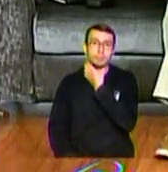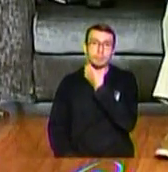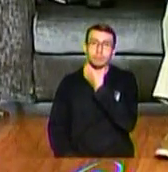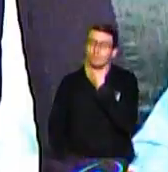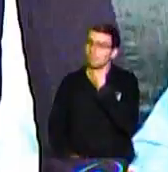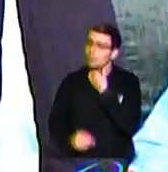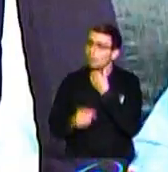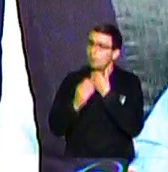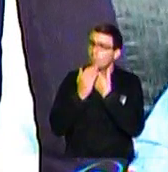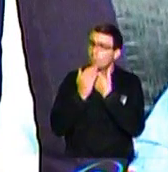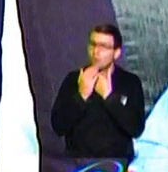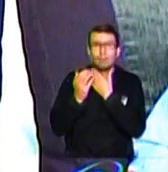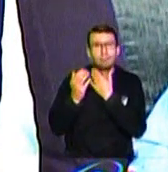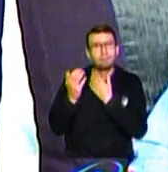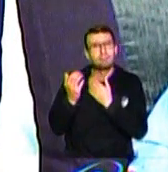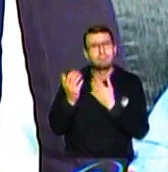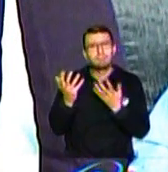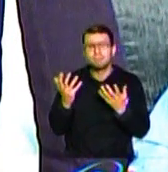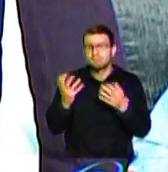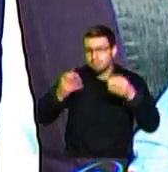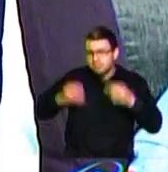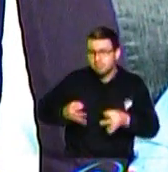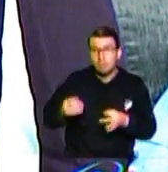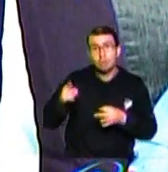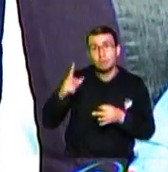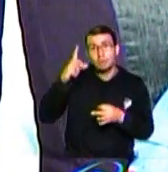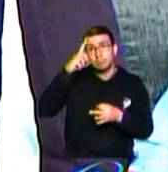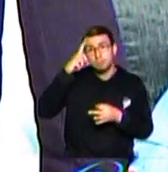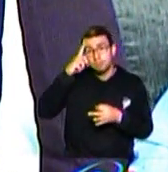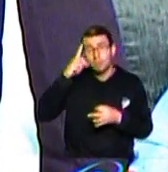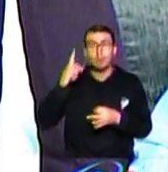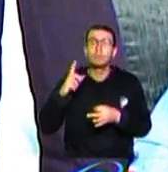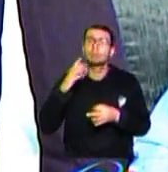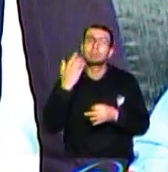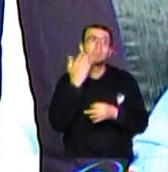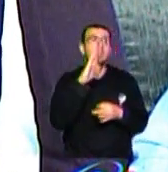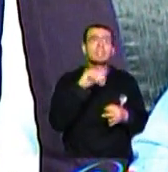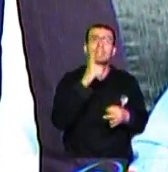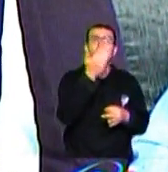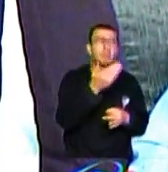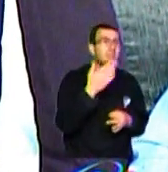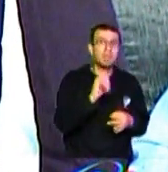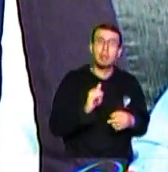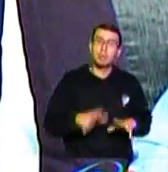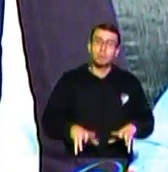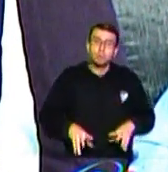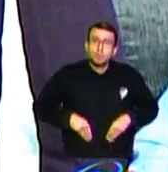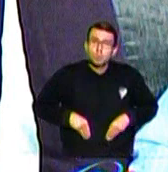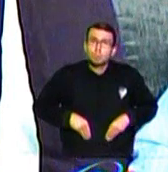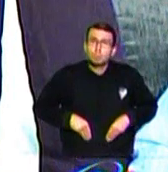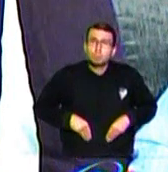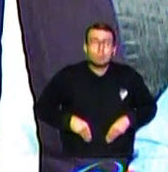por qué se puede presentar flujos o secreciones después de la menopausia? ¿Es peligroso?